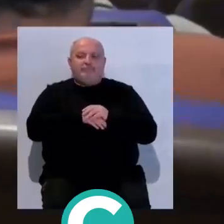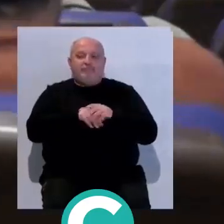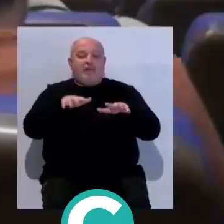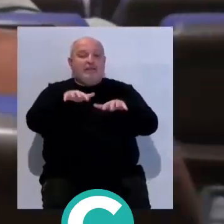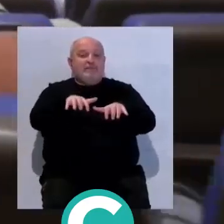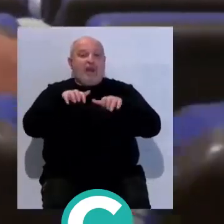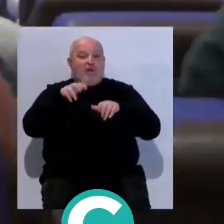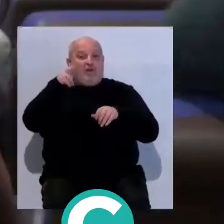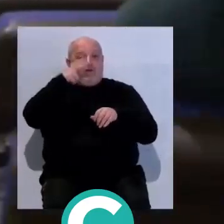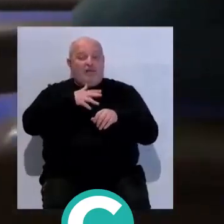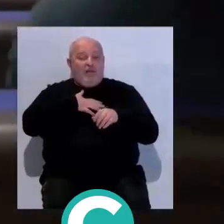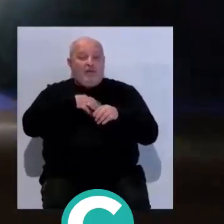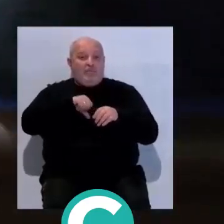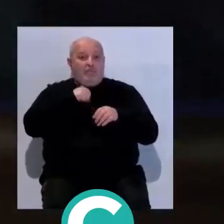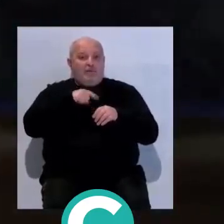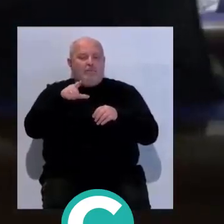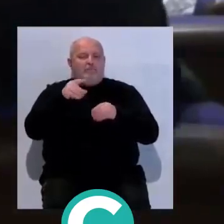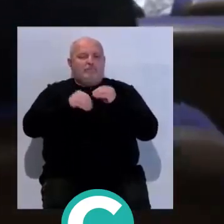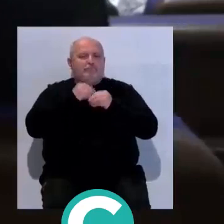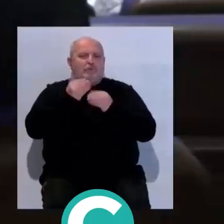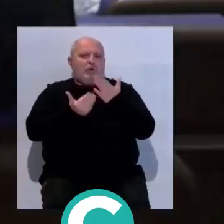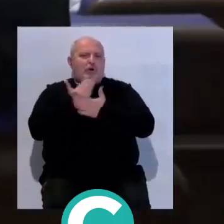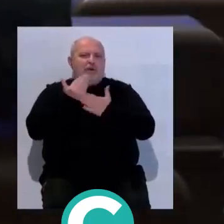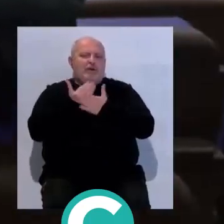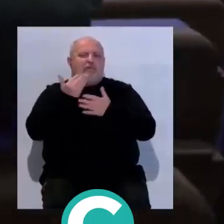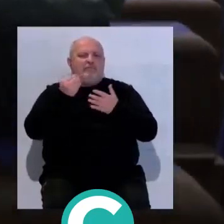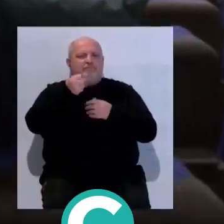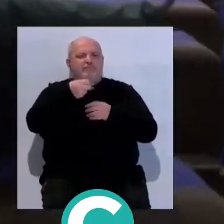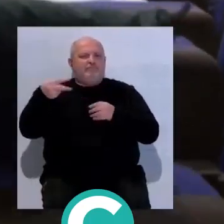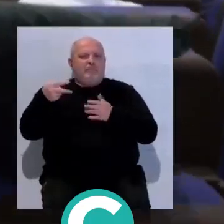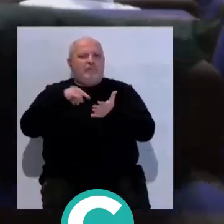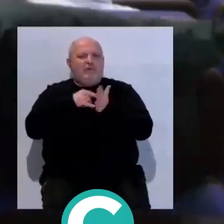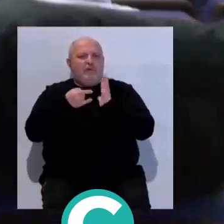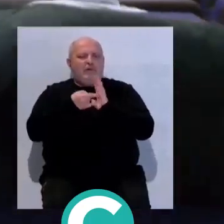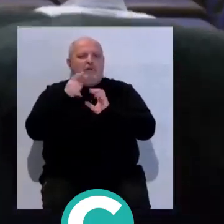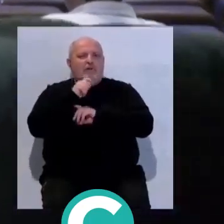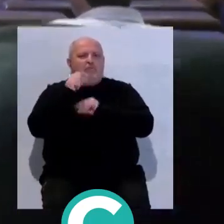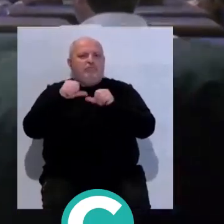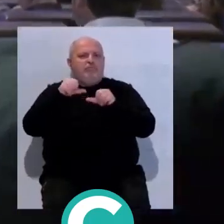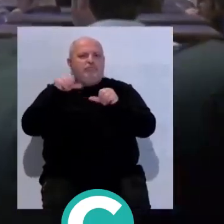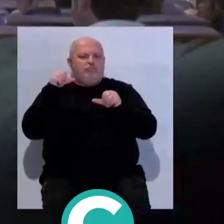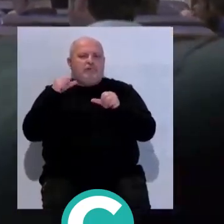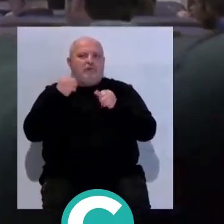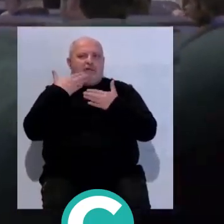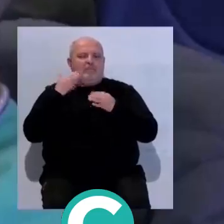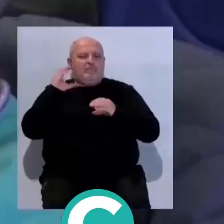del Hospital Universitario Puerta del Mar ha acogido jornada para el balance de proyectos y logros conseguidos con